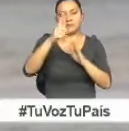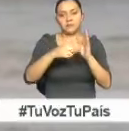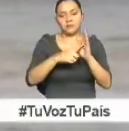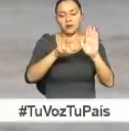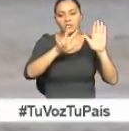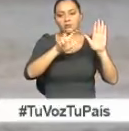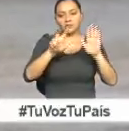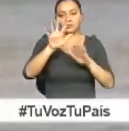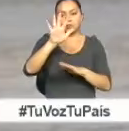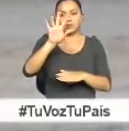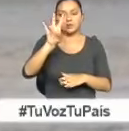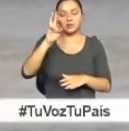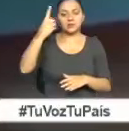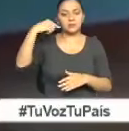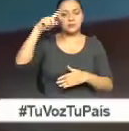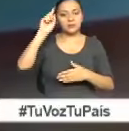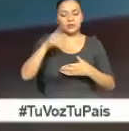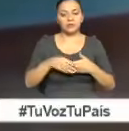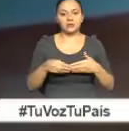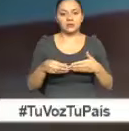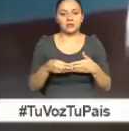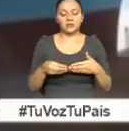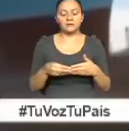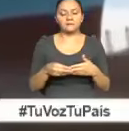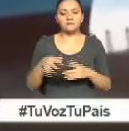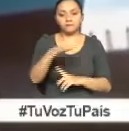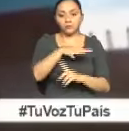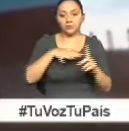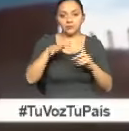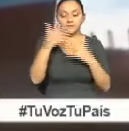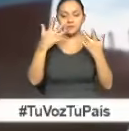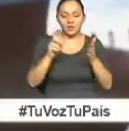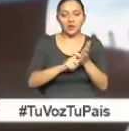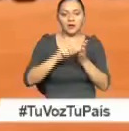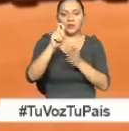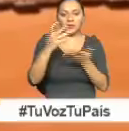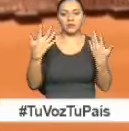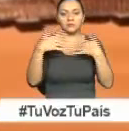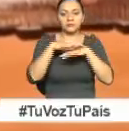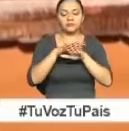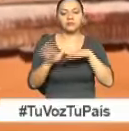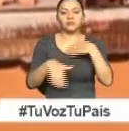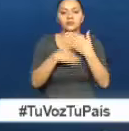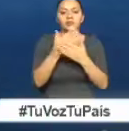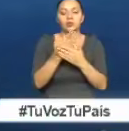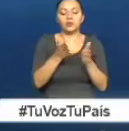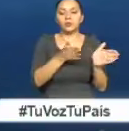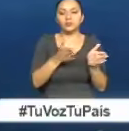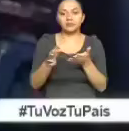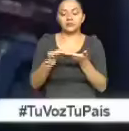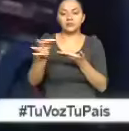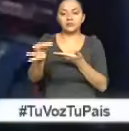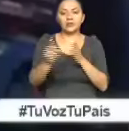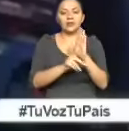1.857 millones de dólares. En este contexto se aprobó la conformación de una nueva zona especial de desarrollo económico en